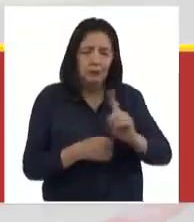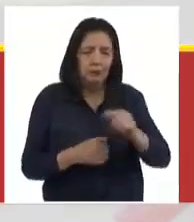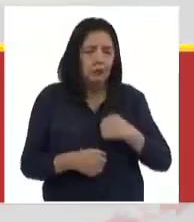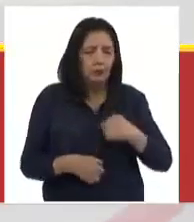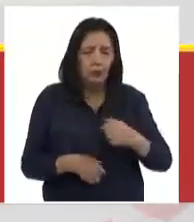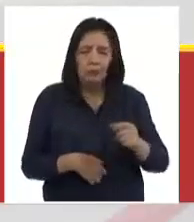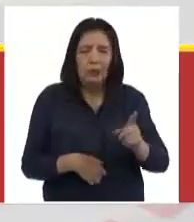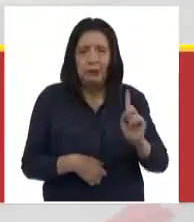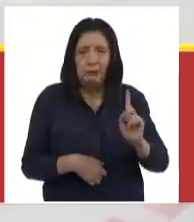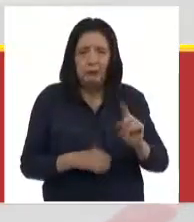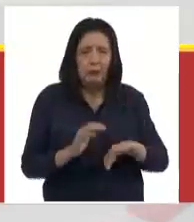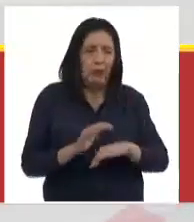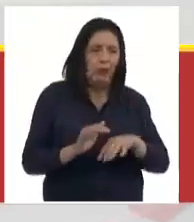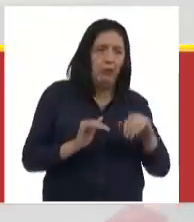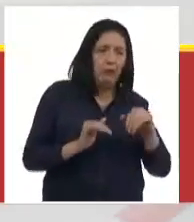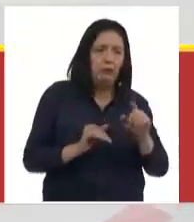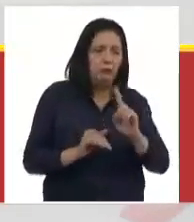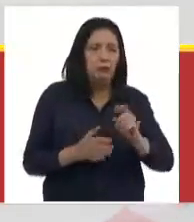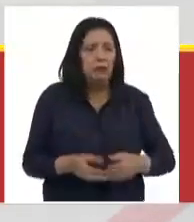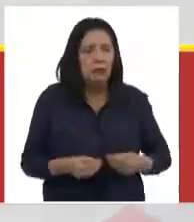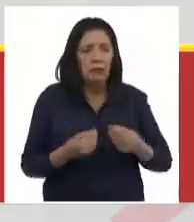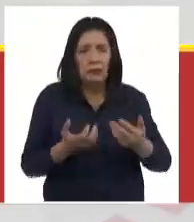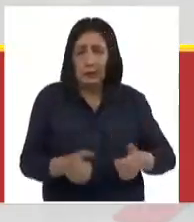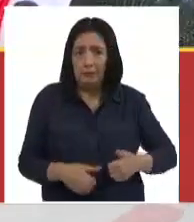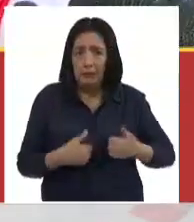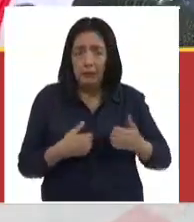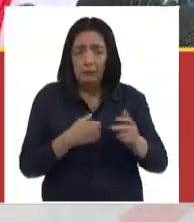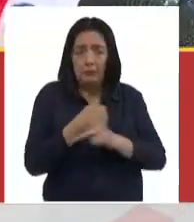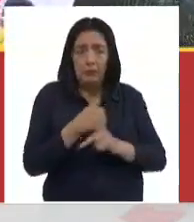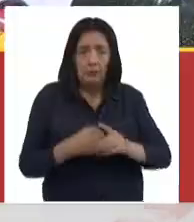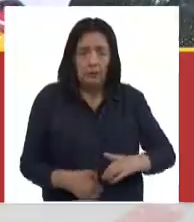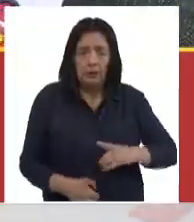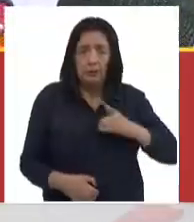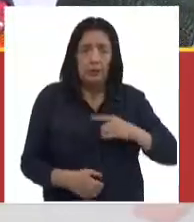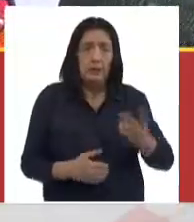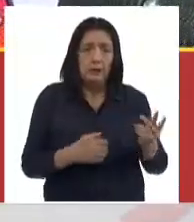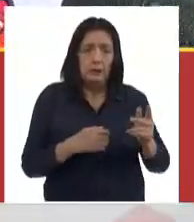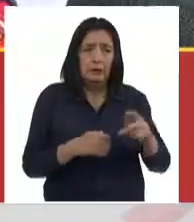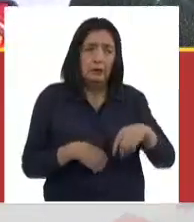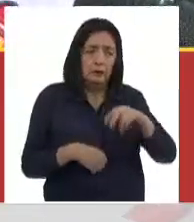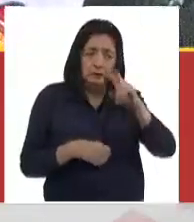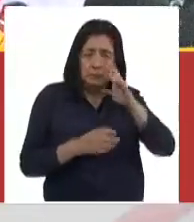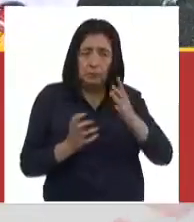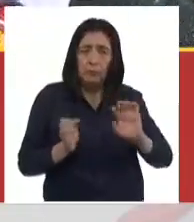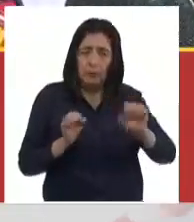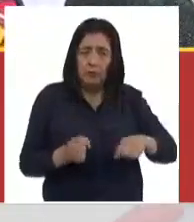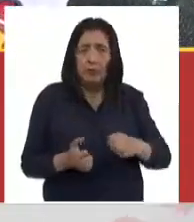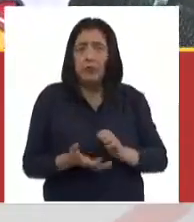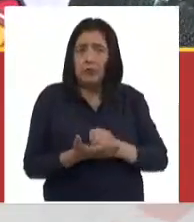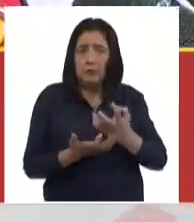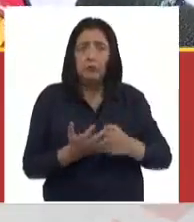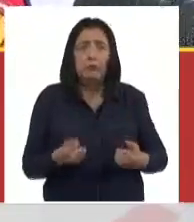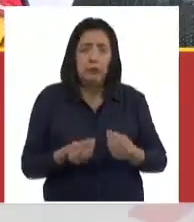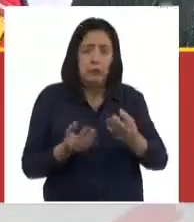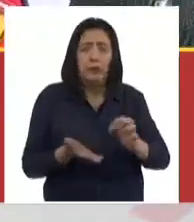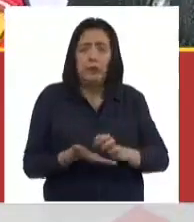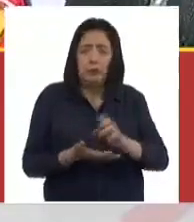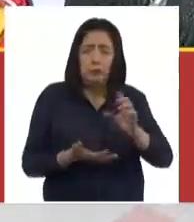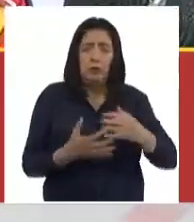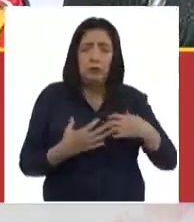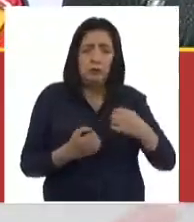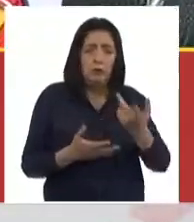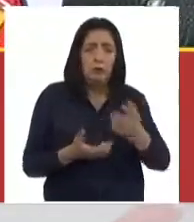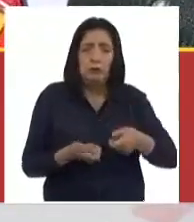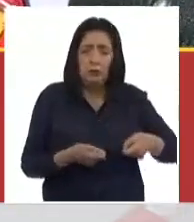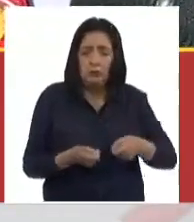claudicar. Si hay que dar la vida por el país, por la dignidad del pueblo peruano y recuperar su economía para darle educación, salud y agricultura